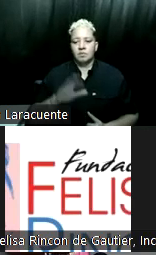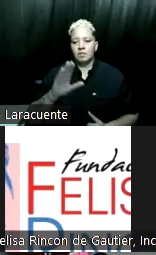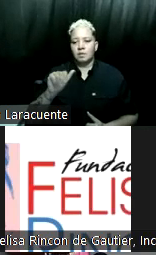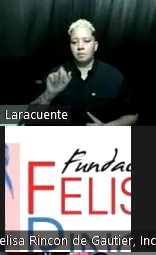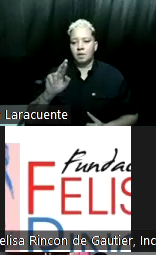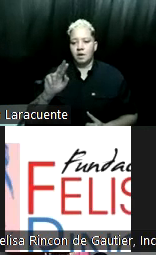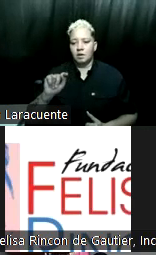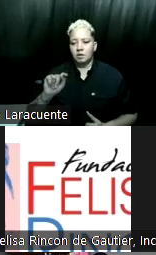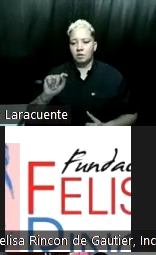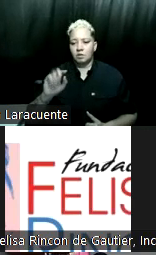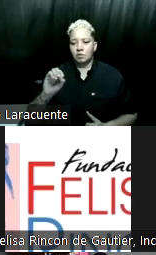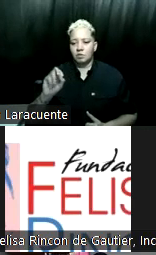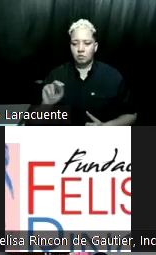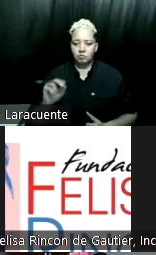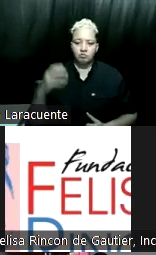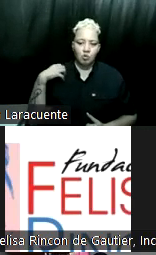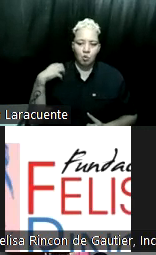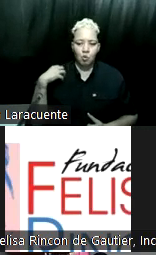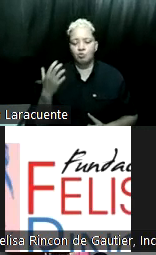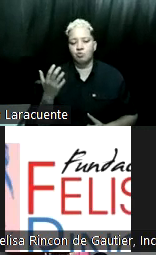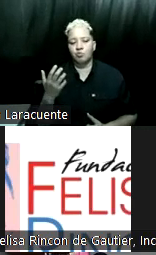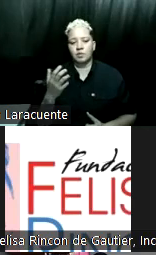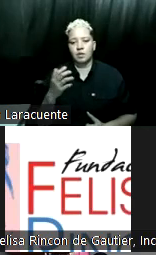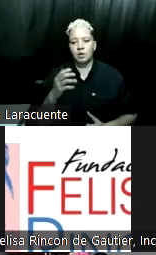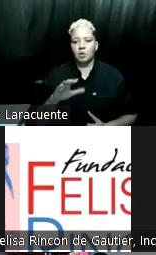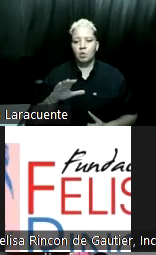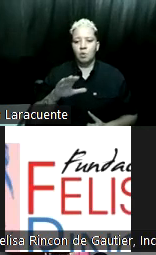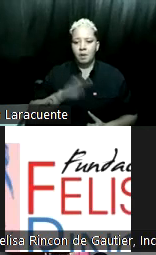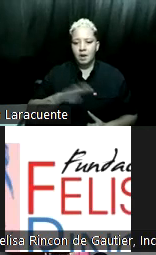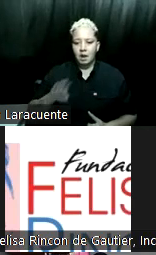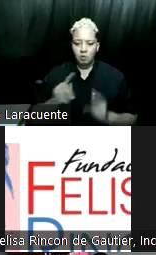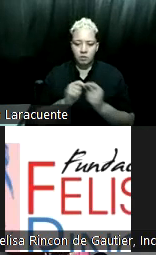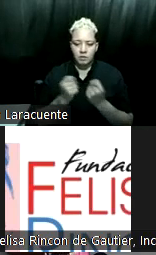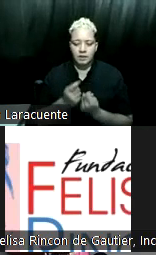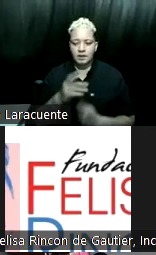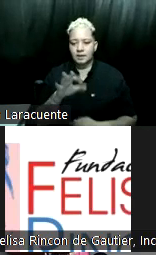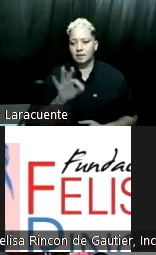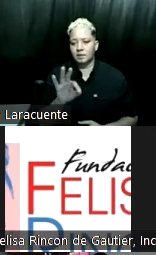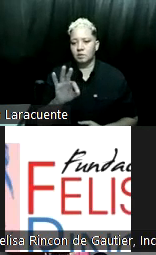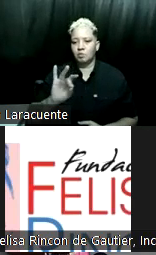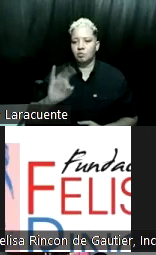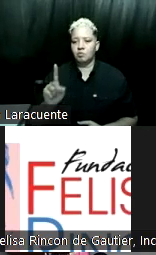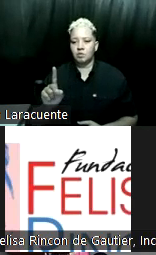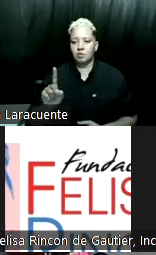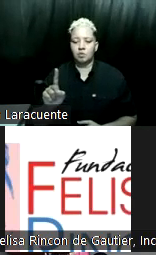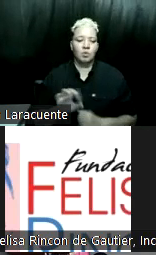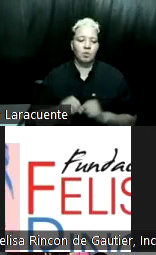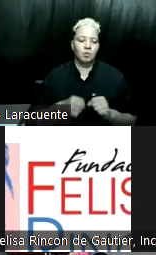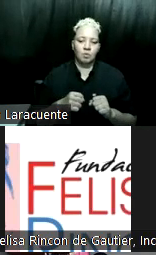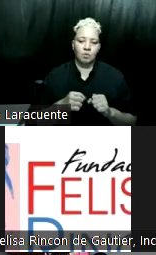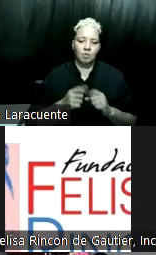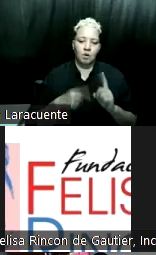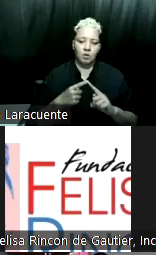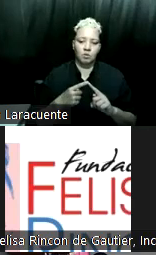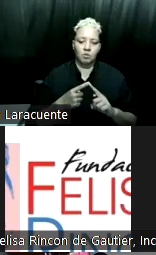el coach de precisamente de los Vaqueros de Bayamón en el 1981 cuando obtuvieron